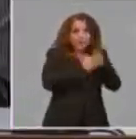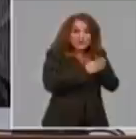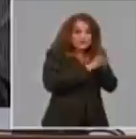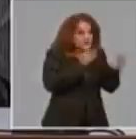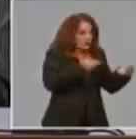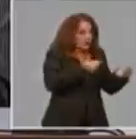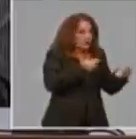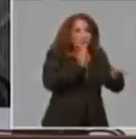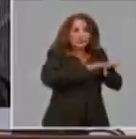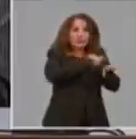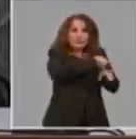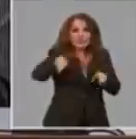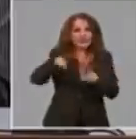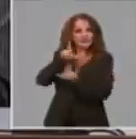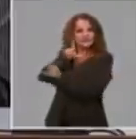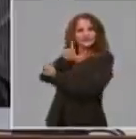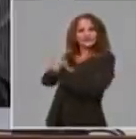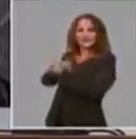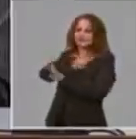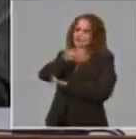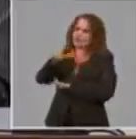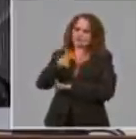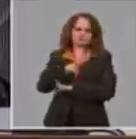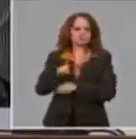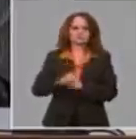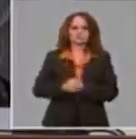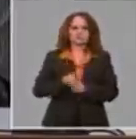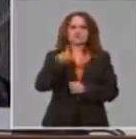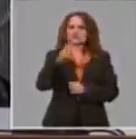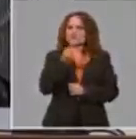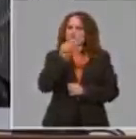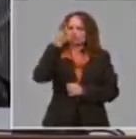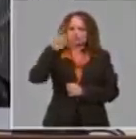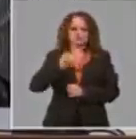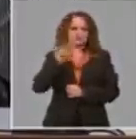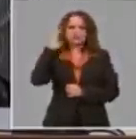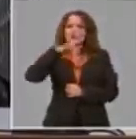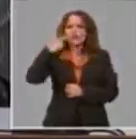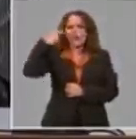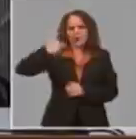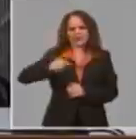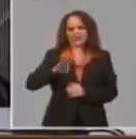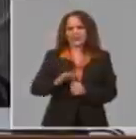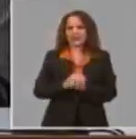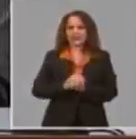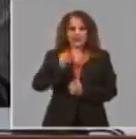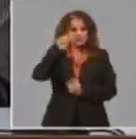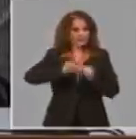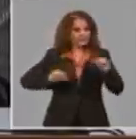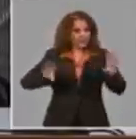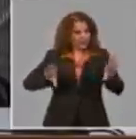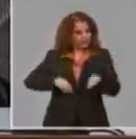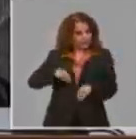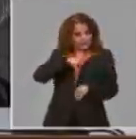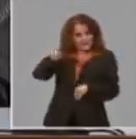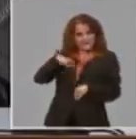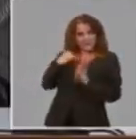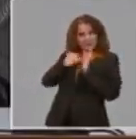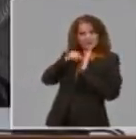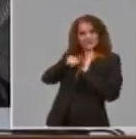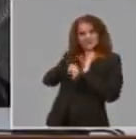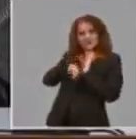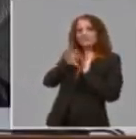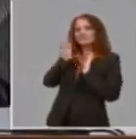eso es un tratamiento deshonesto el que sea el caso en ese planteamiento está demostrando